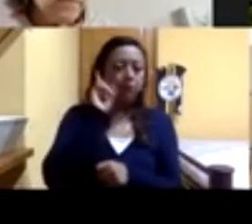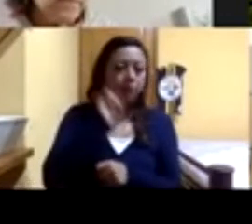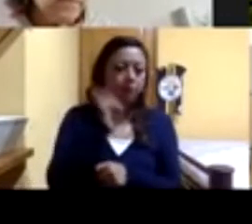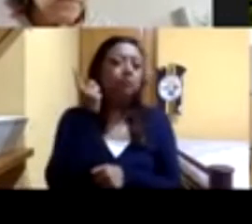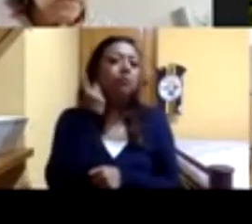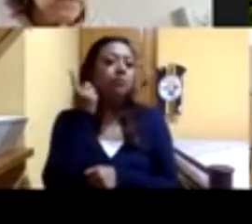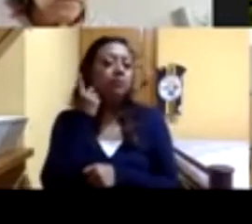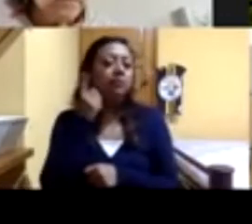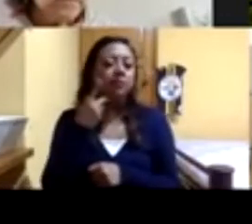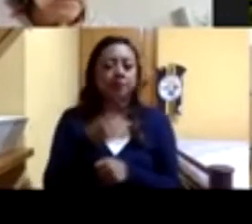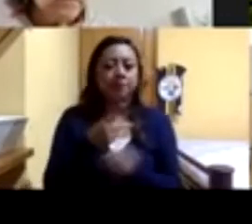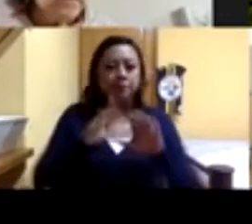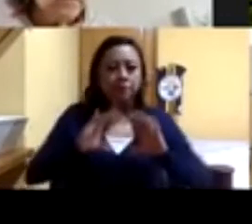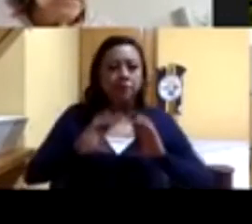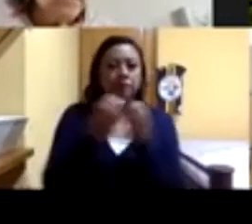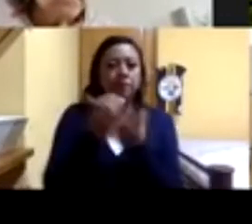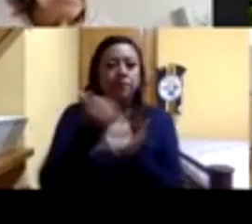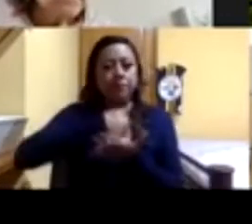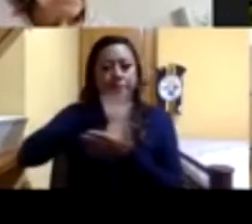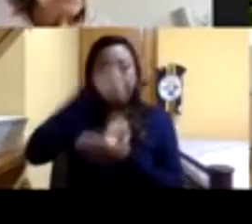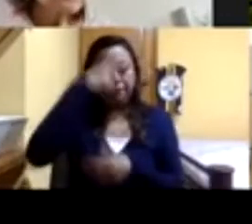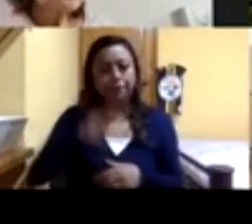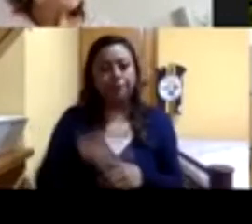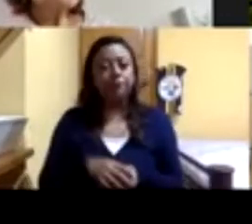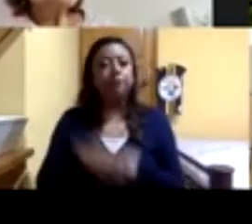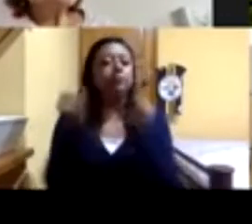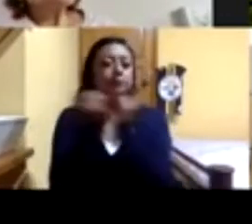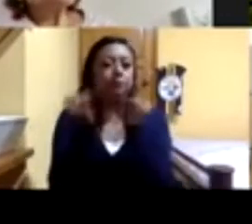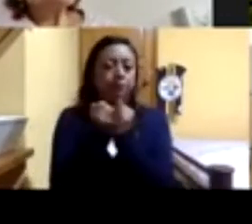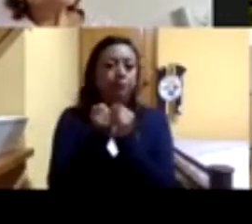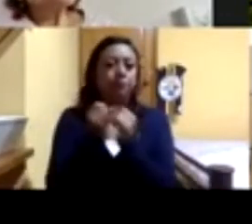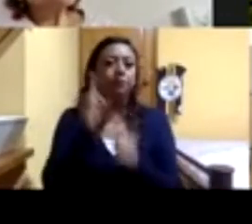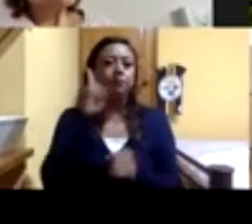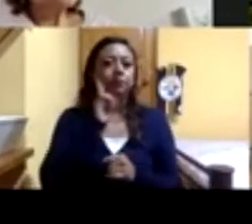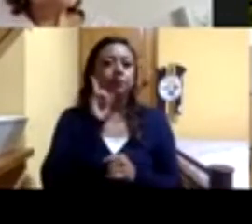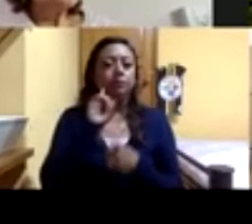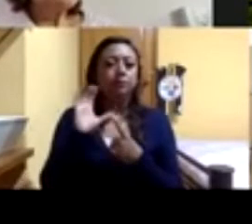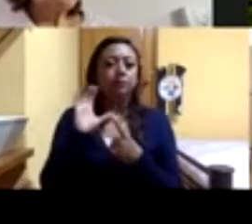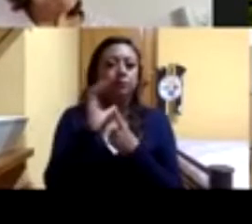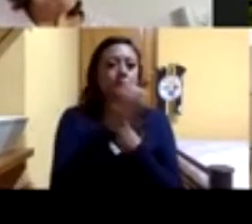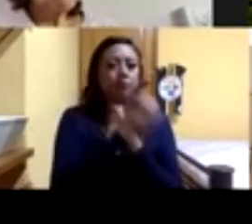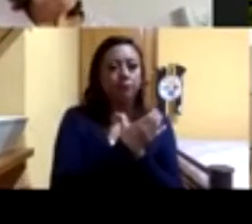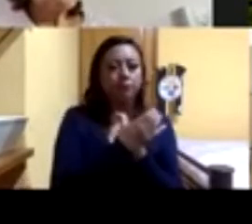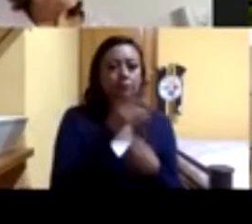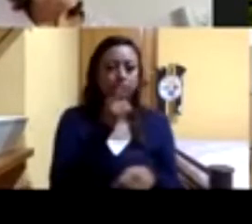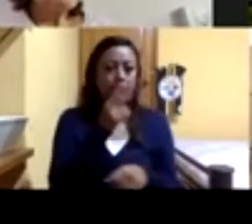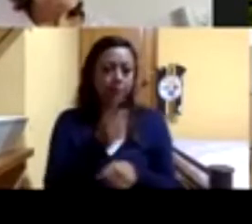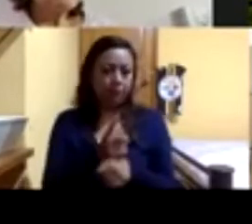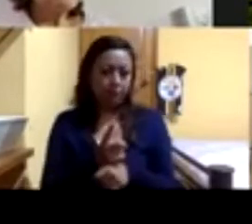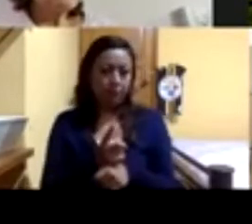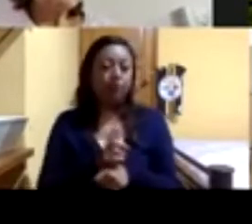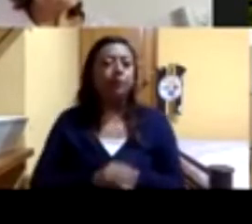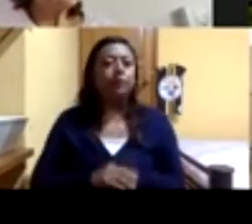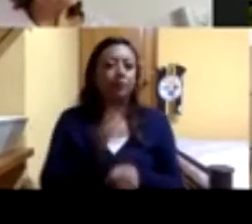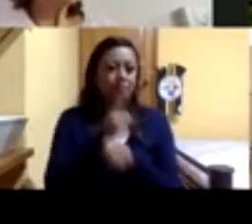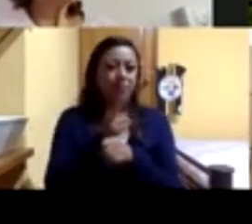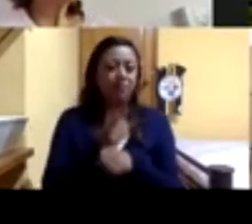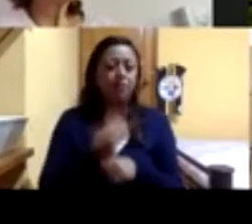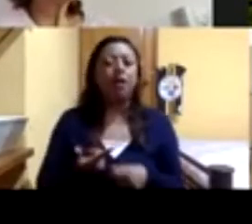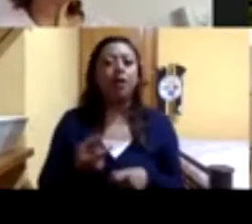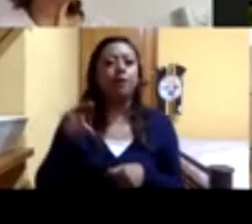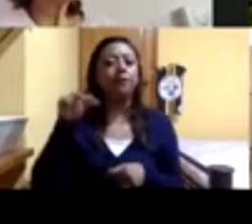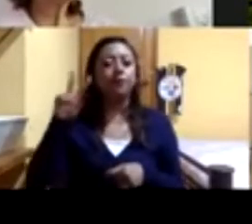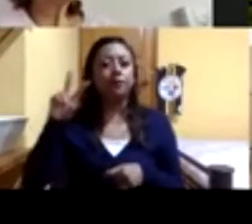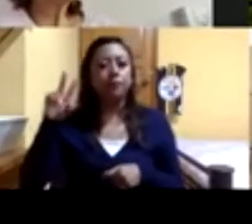diputados del Congreso, a la comisionada Nava, al comisionado presidente Julio César